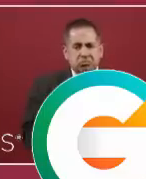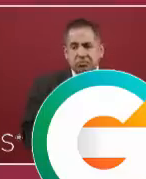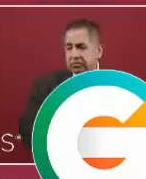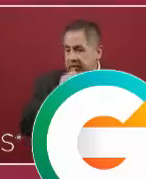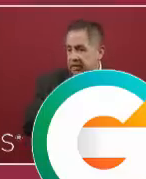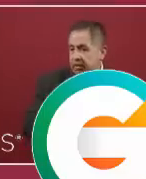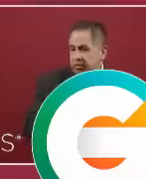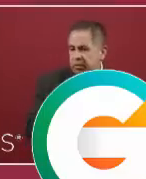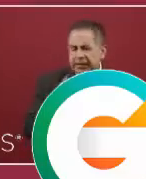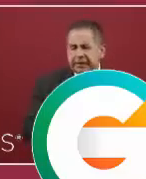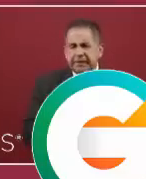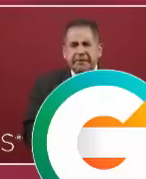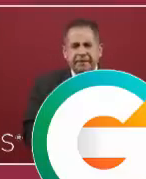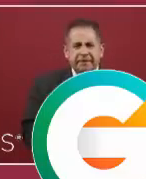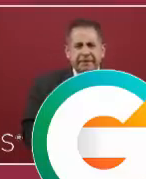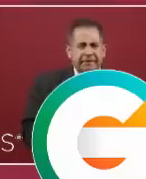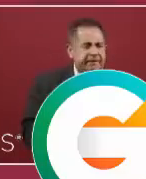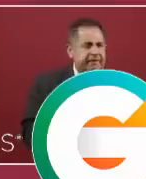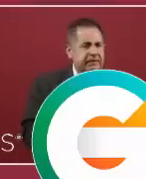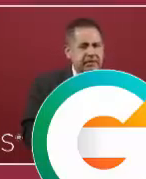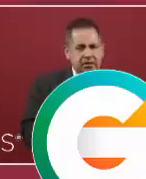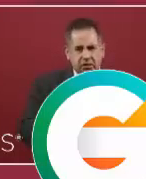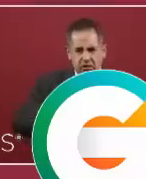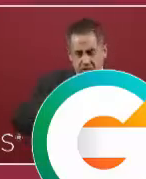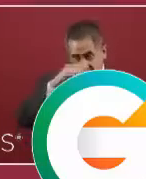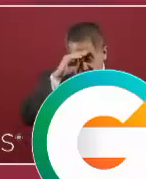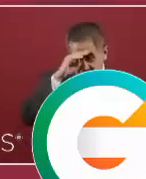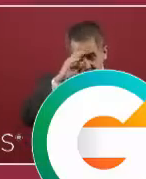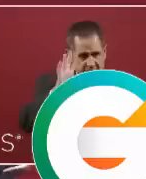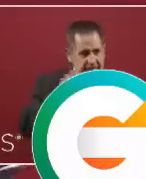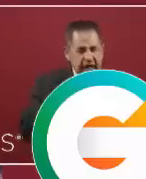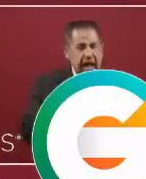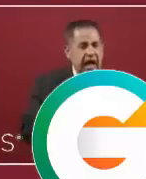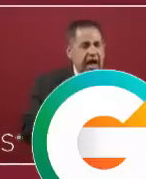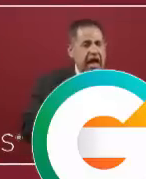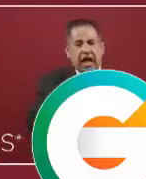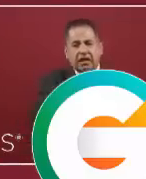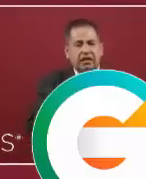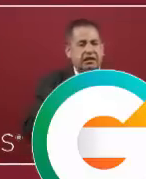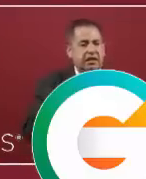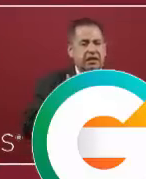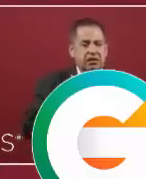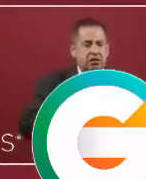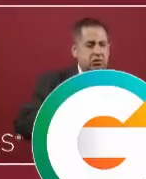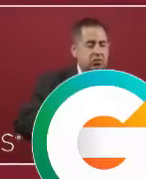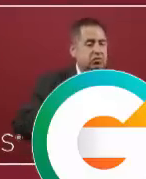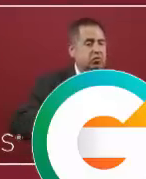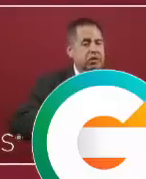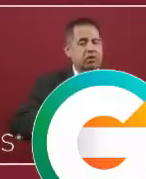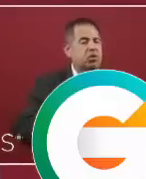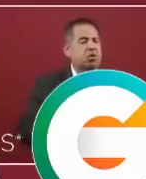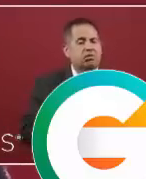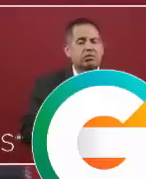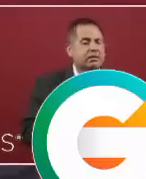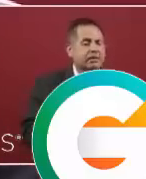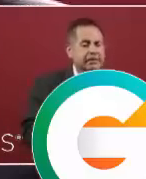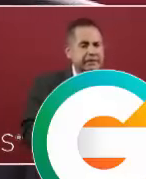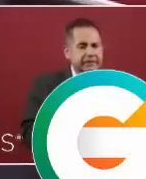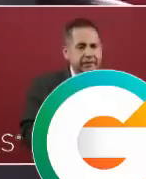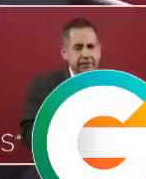porque estamos pintando la raya, la frontera, para